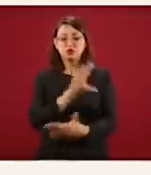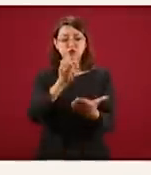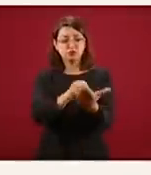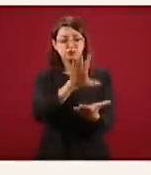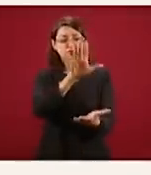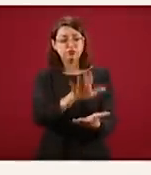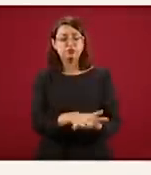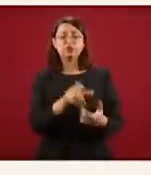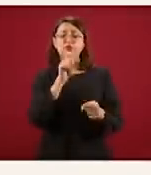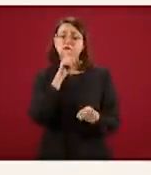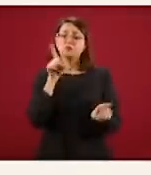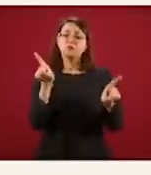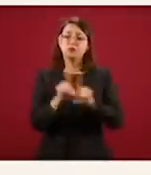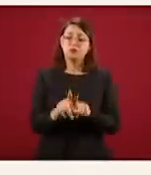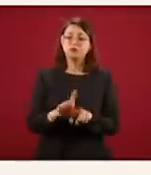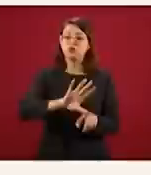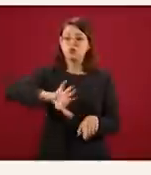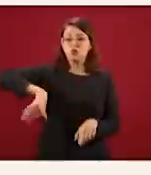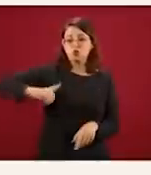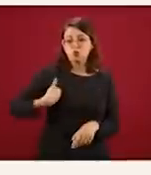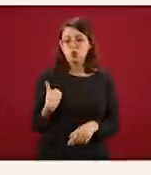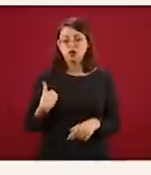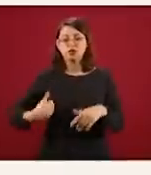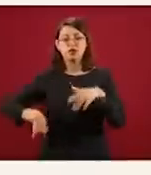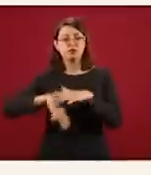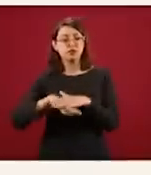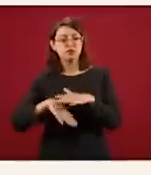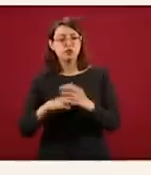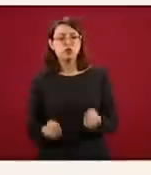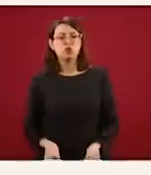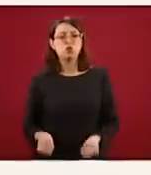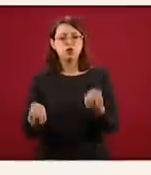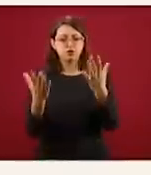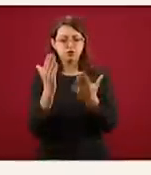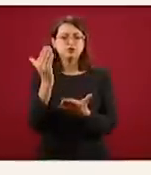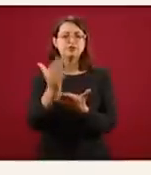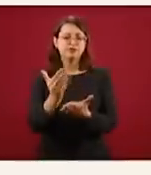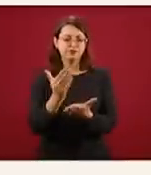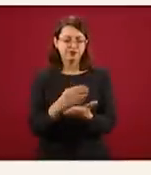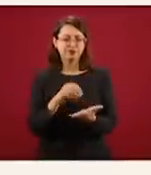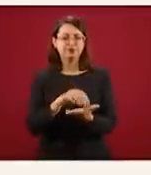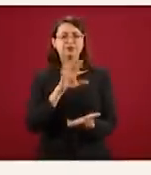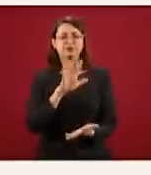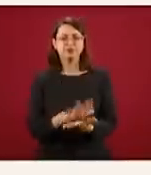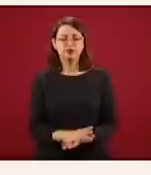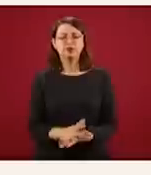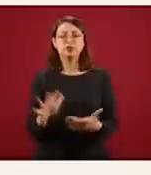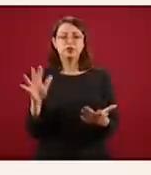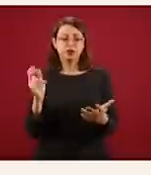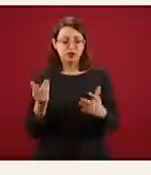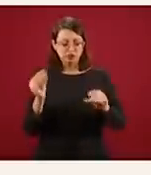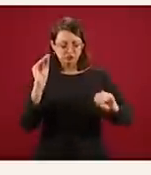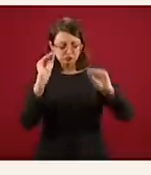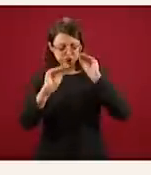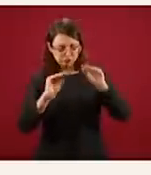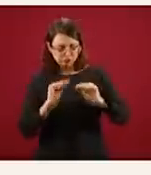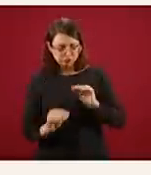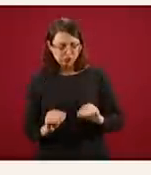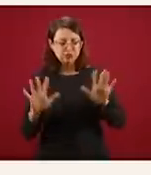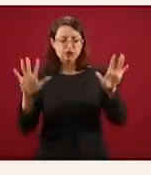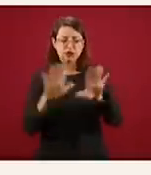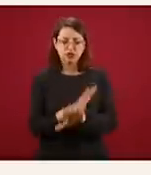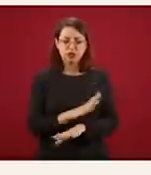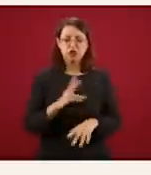política pública de almacenamiento mínimo de petrolíferos. Y hubo elaboración, modificación y actualización de